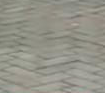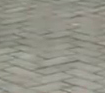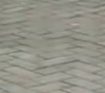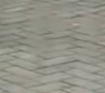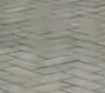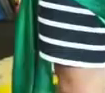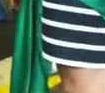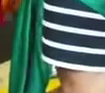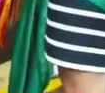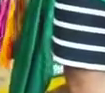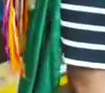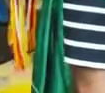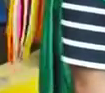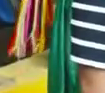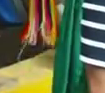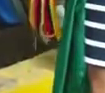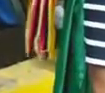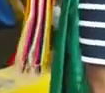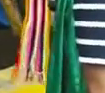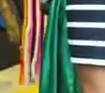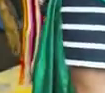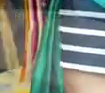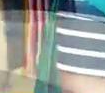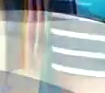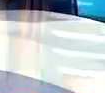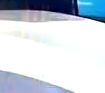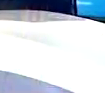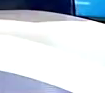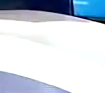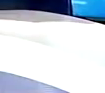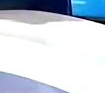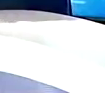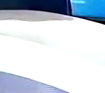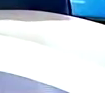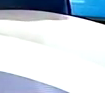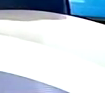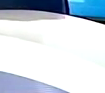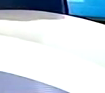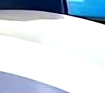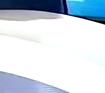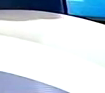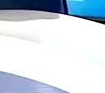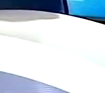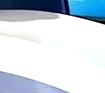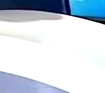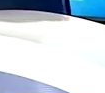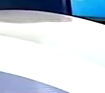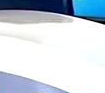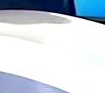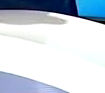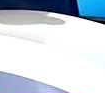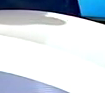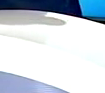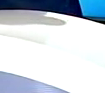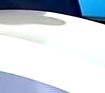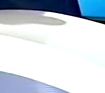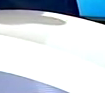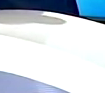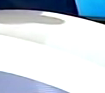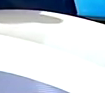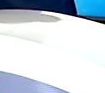los Sáchilas, informó Gisela Moreira Lor. Ahí está entonces, va a pintar de achote ahí, mi querido.